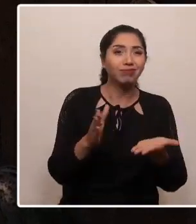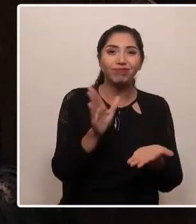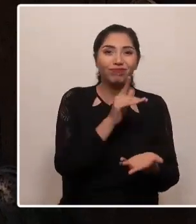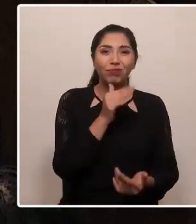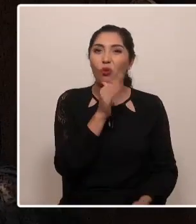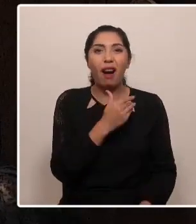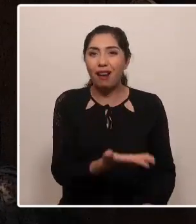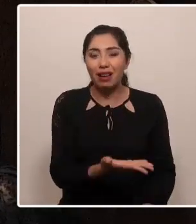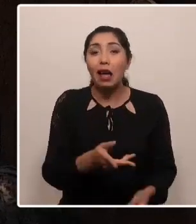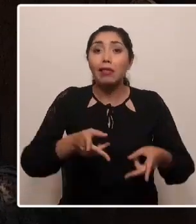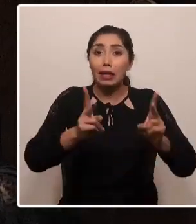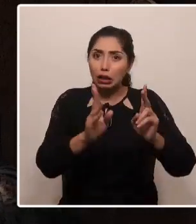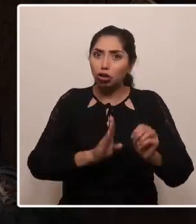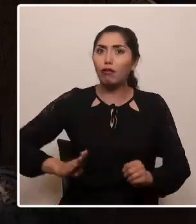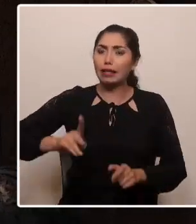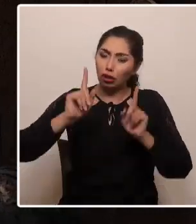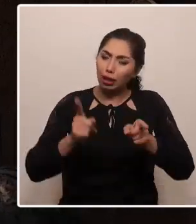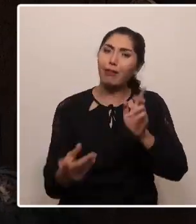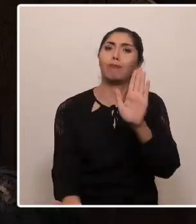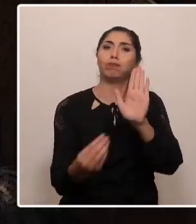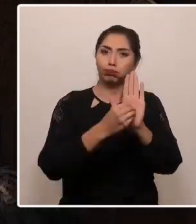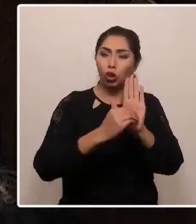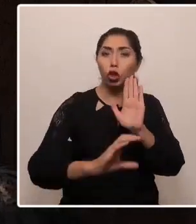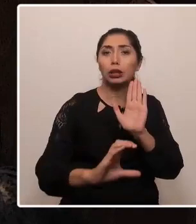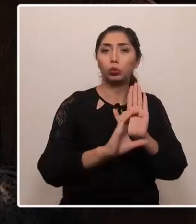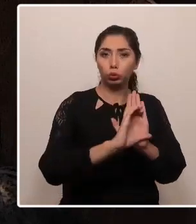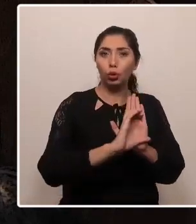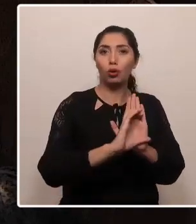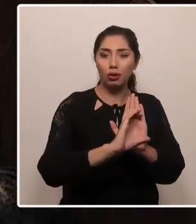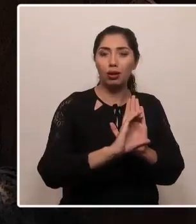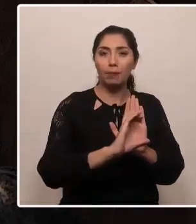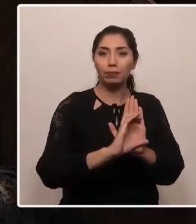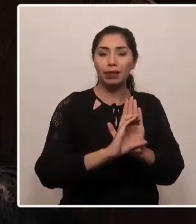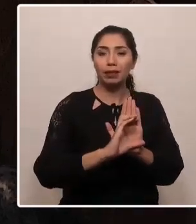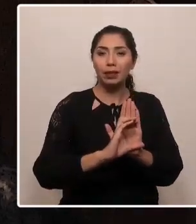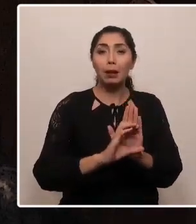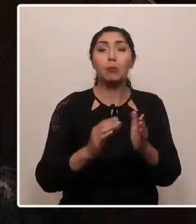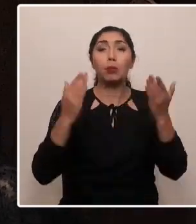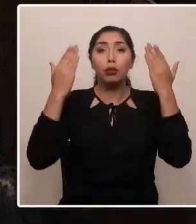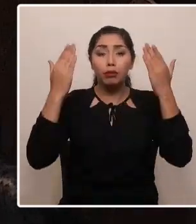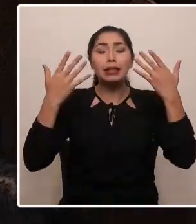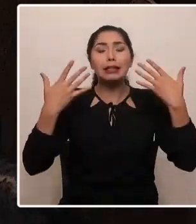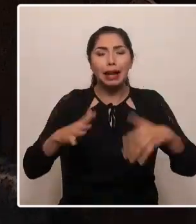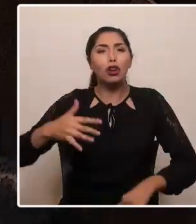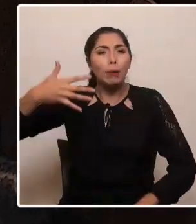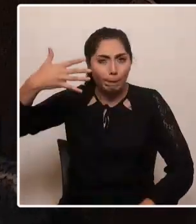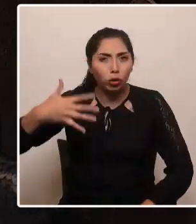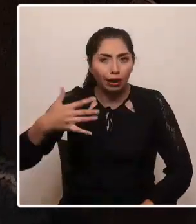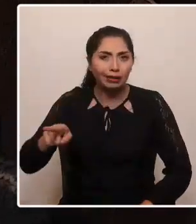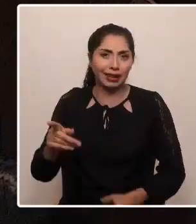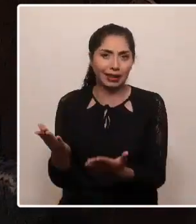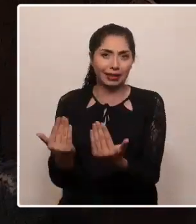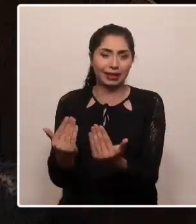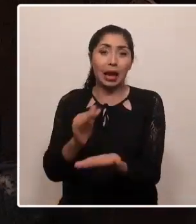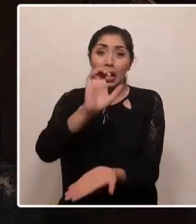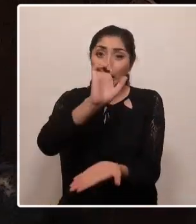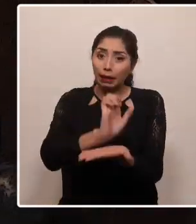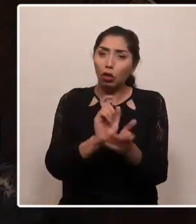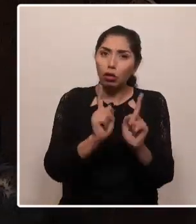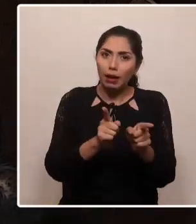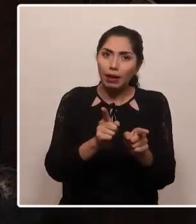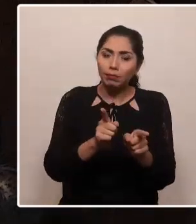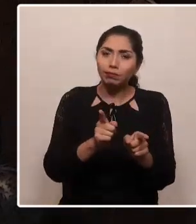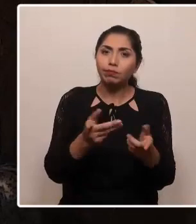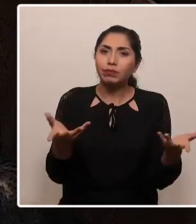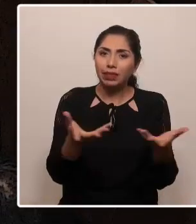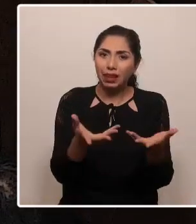derecho básico debe ser consagrado con rango constitucional y darle finalmente la relevancia que merece, pues el Estado debe tener el mínimo deber